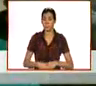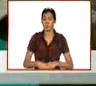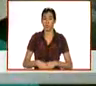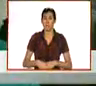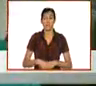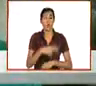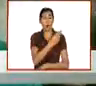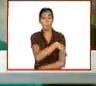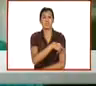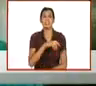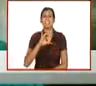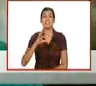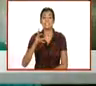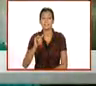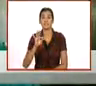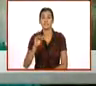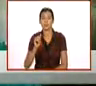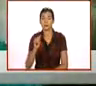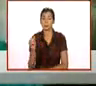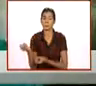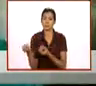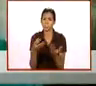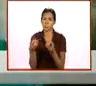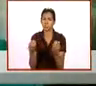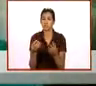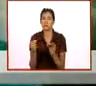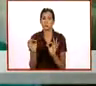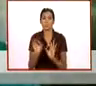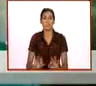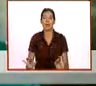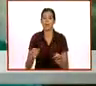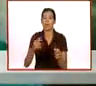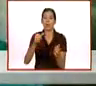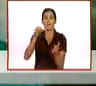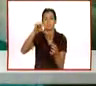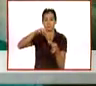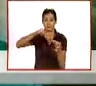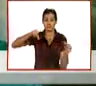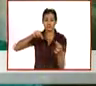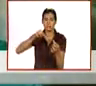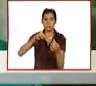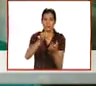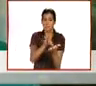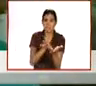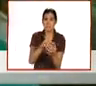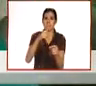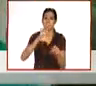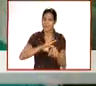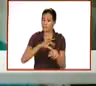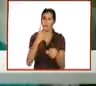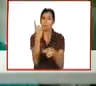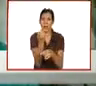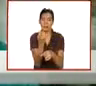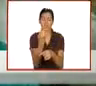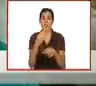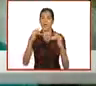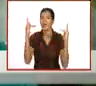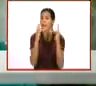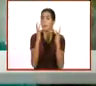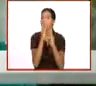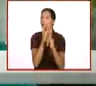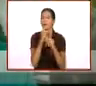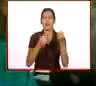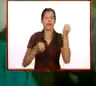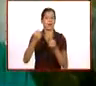El hospital de Shifa no ha sido dotado por un largo tiempo. No tienen piezas de repuesto para los equipos médicos. No hay suficientes camas, ni carro,